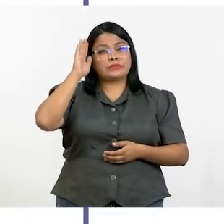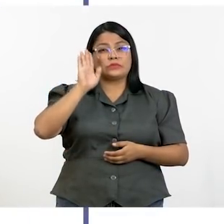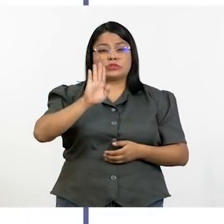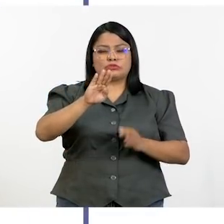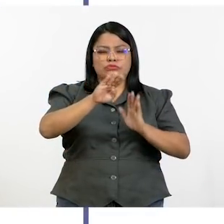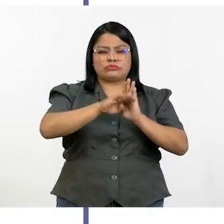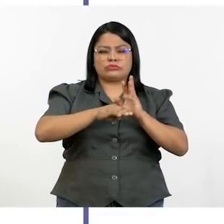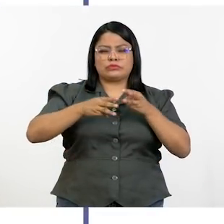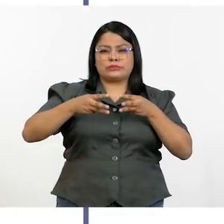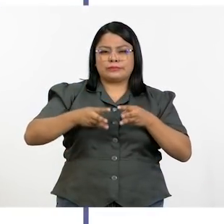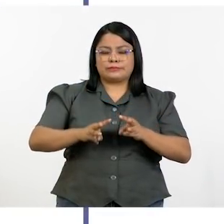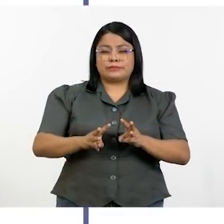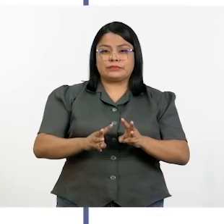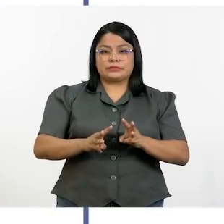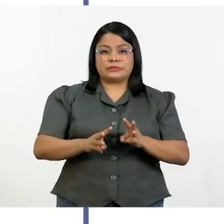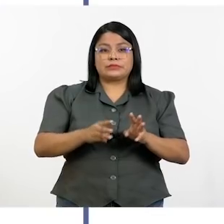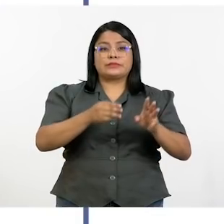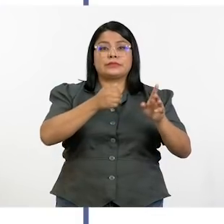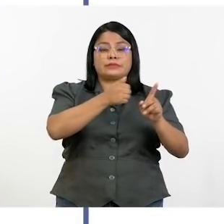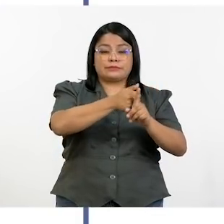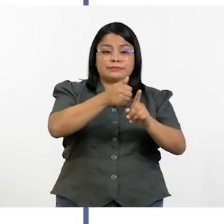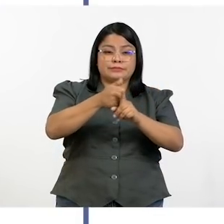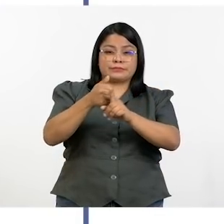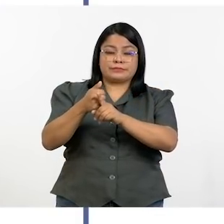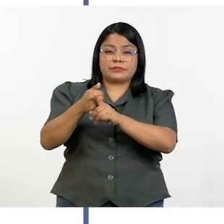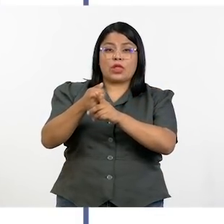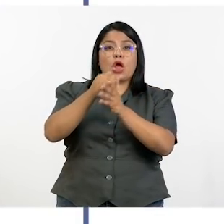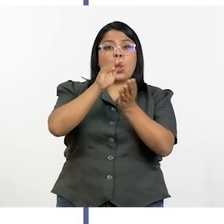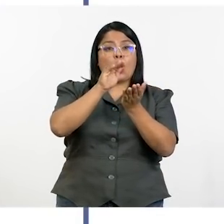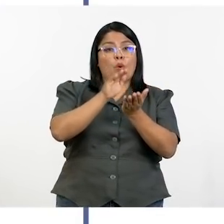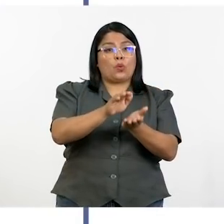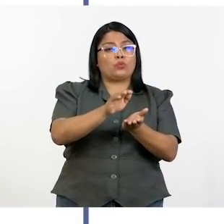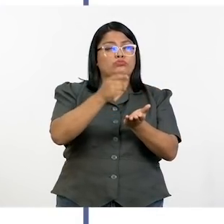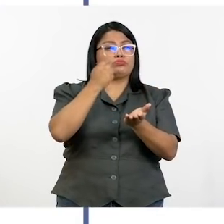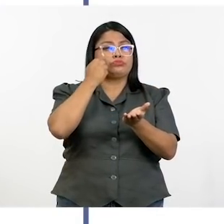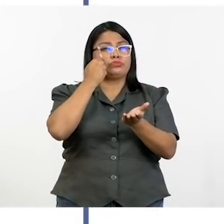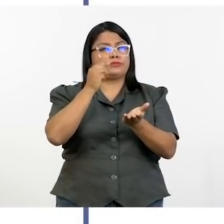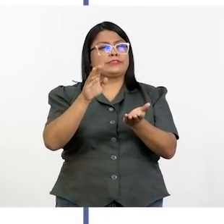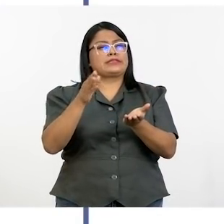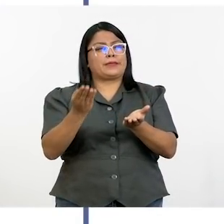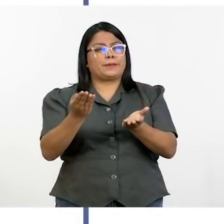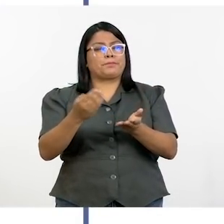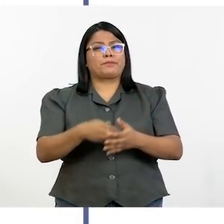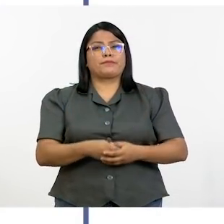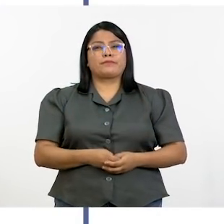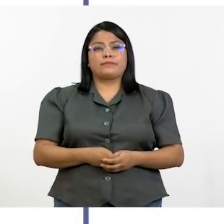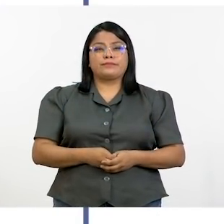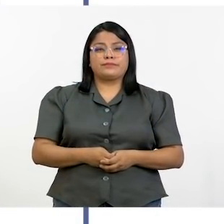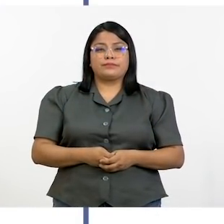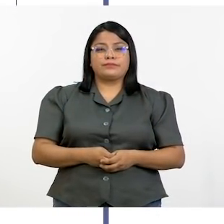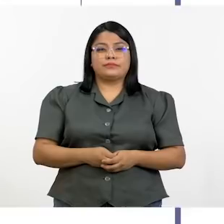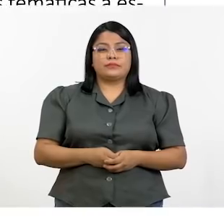Conozca su guía metodológica. En cada unidad didáctica encontrará los siguientes apartados: